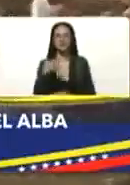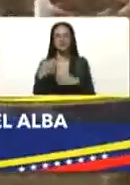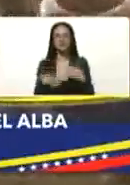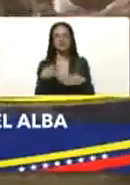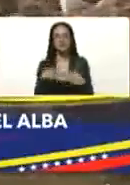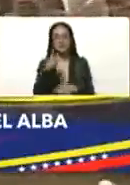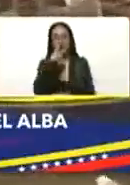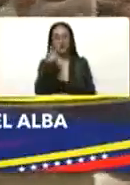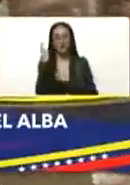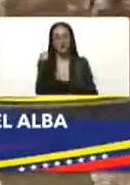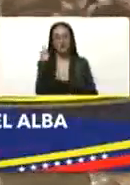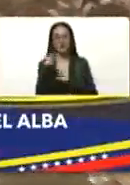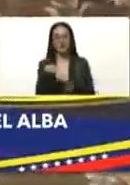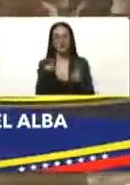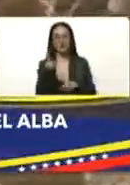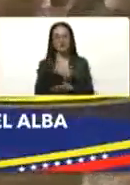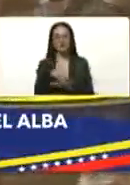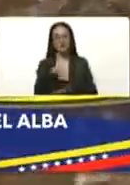el año pasado de